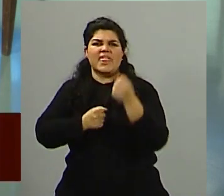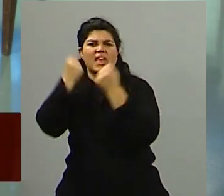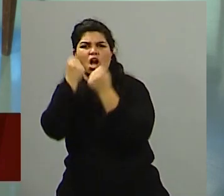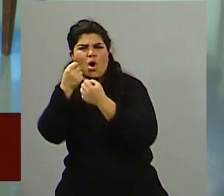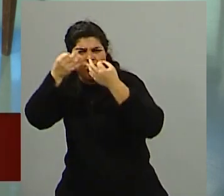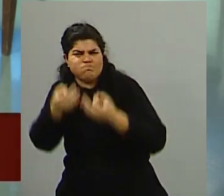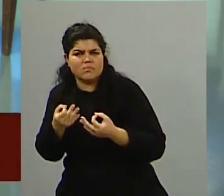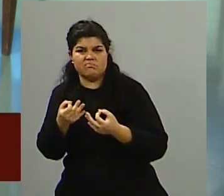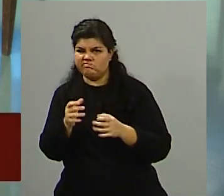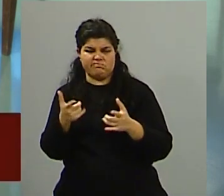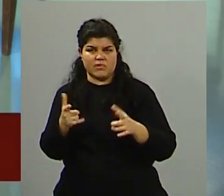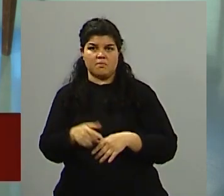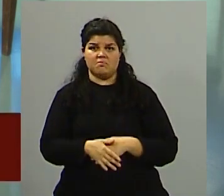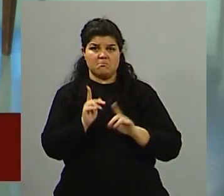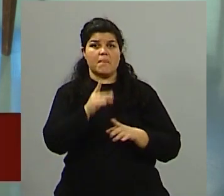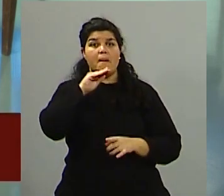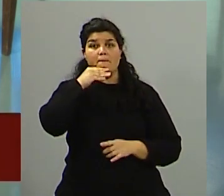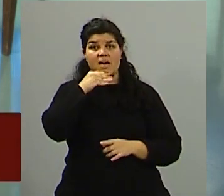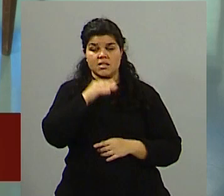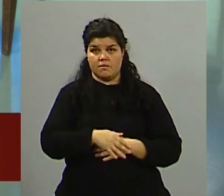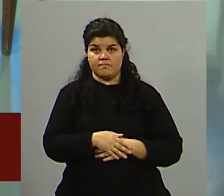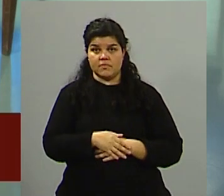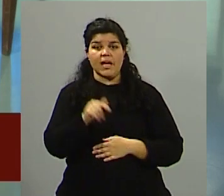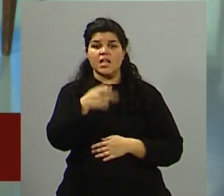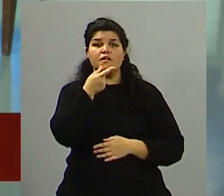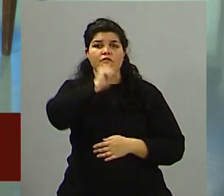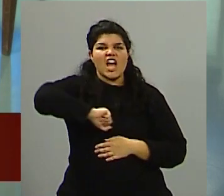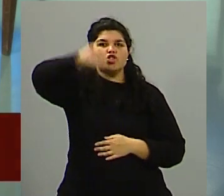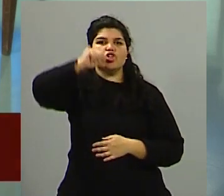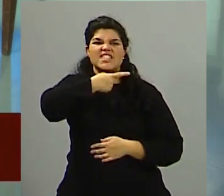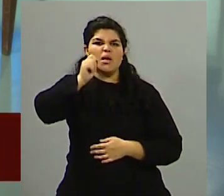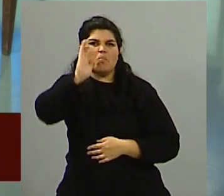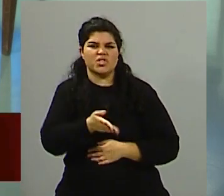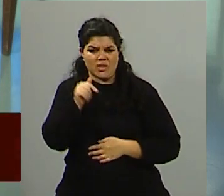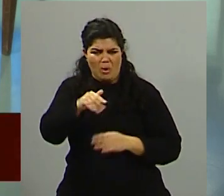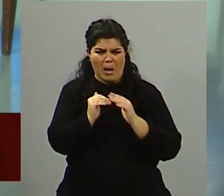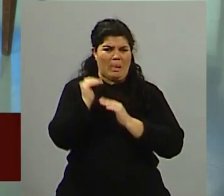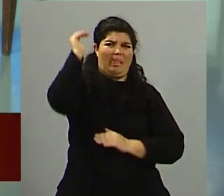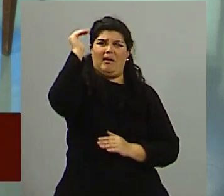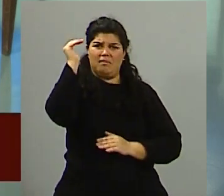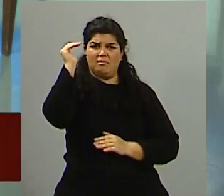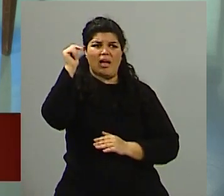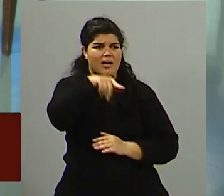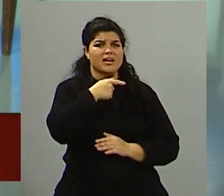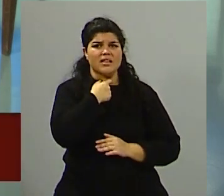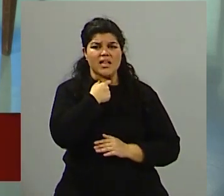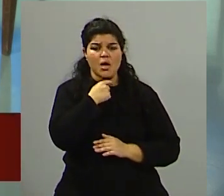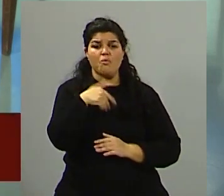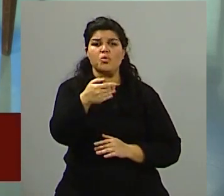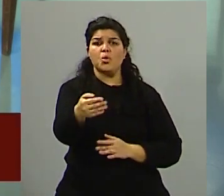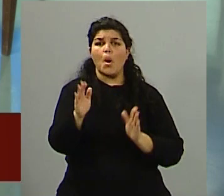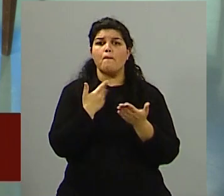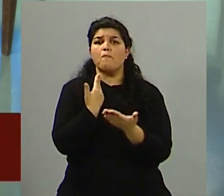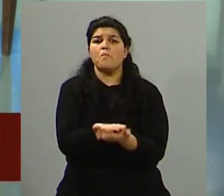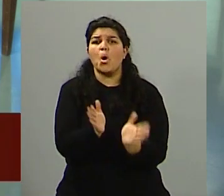tiene hoy una inflación corriendo por encima del 100%, te dice que él está comprometido en bajar la inflación. no hay nadie que realmente traiga